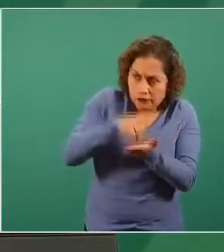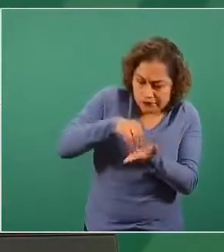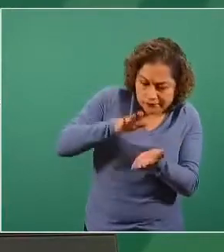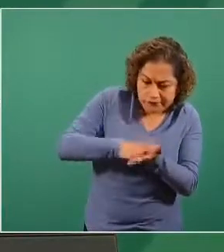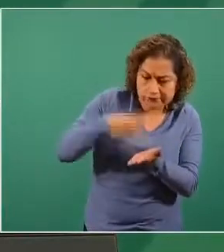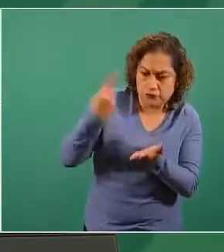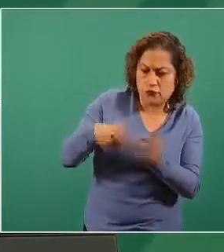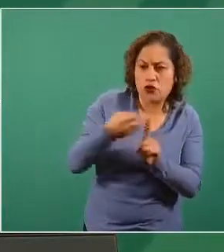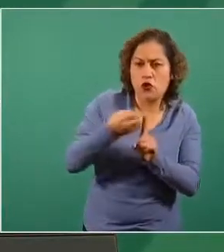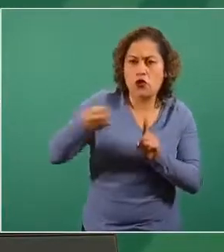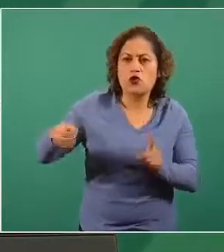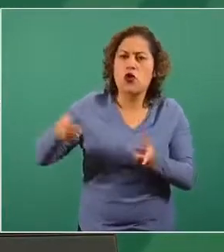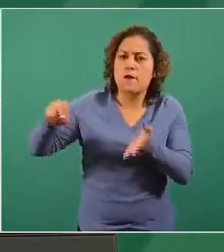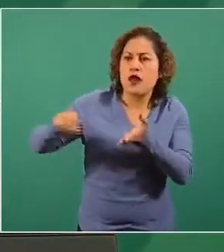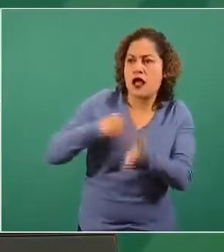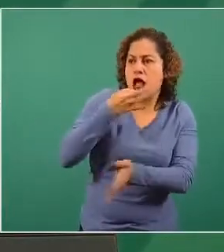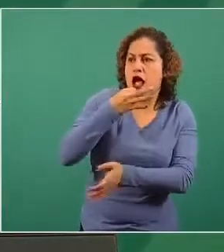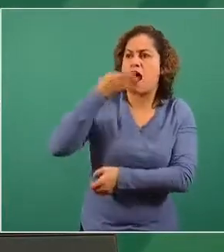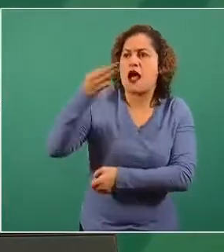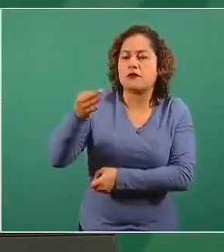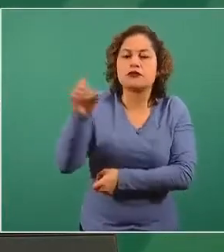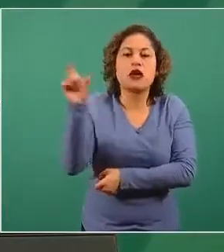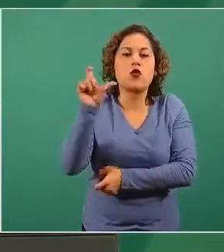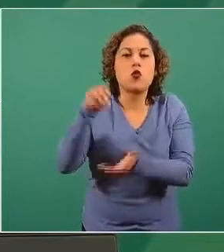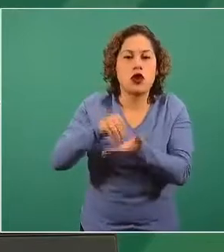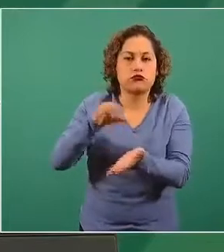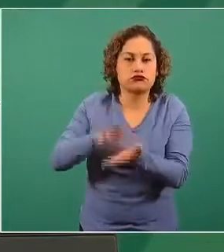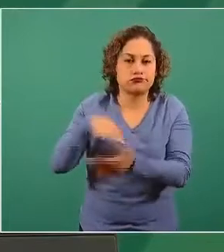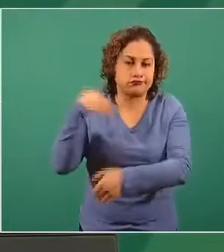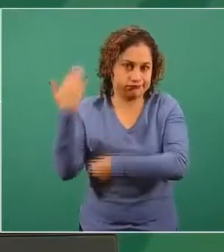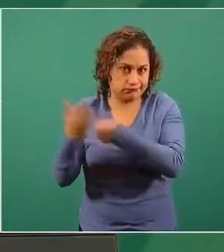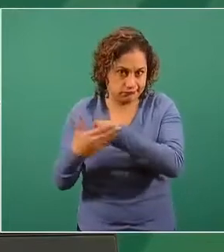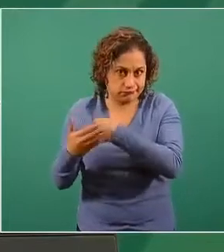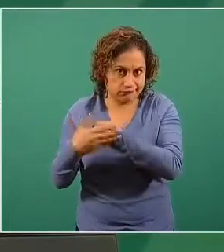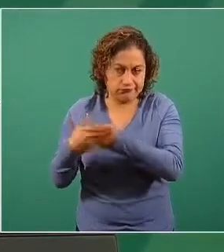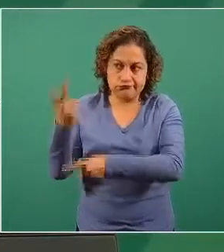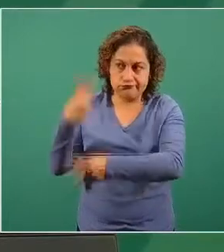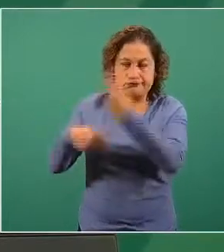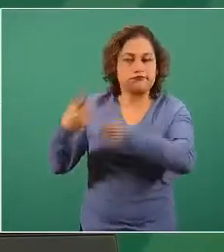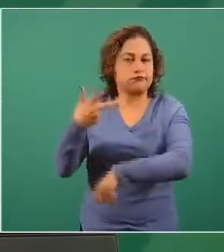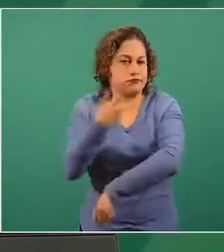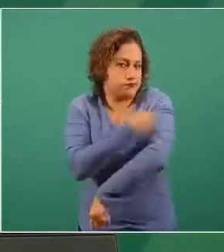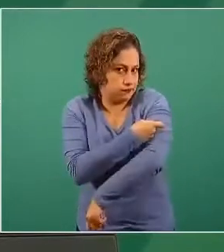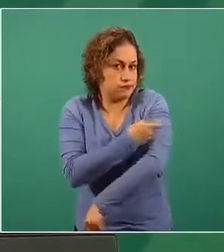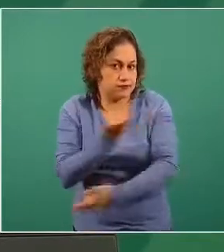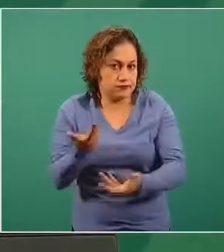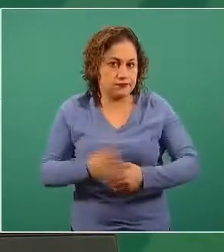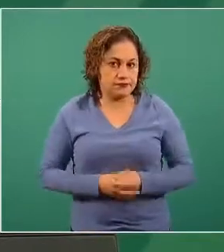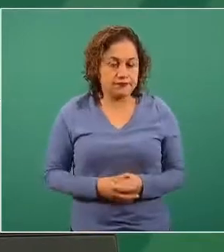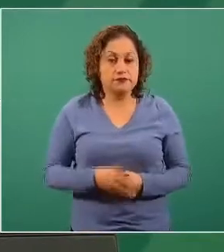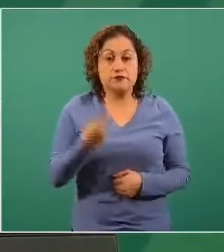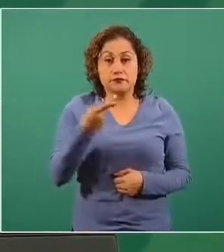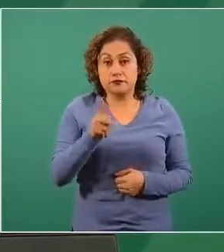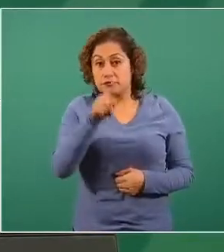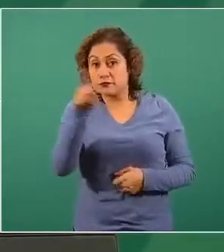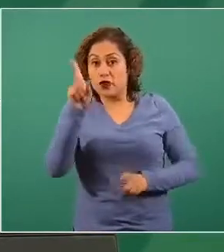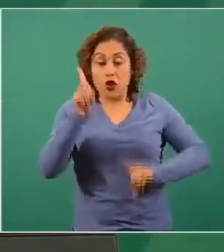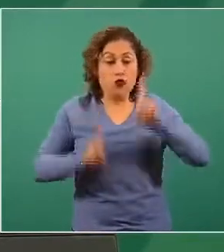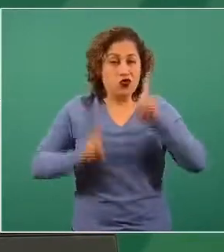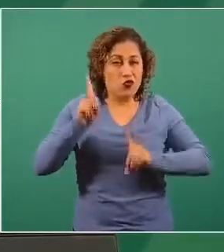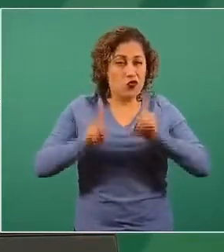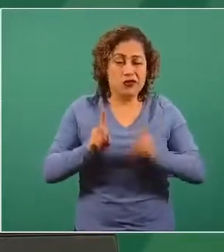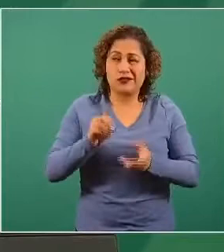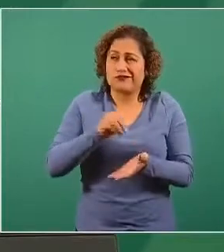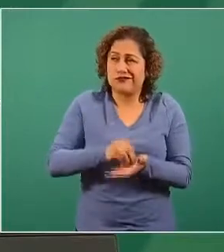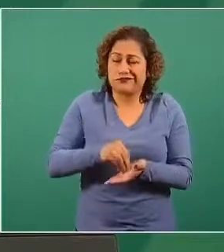usted registrado y le va a tocar en próximos días sin problema. pero si se acercan al módulo de vacunación